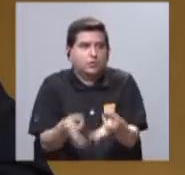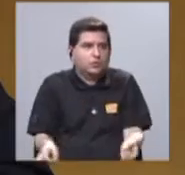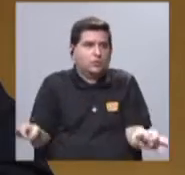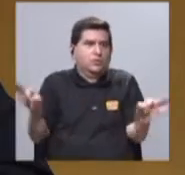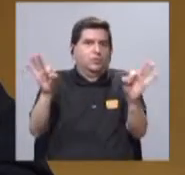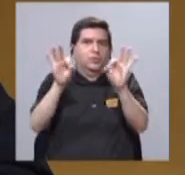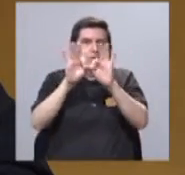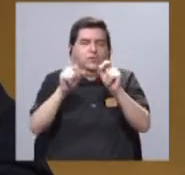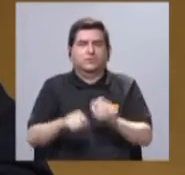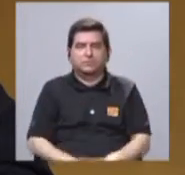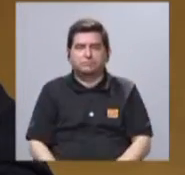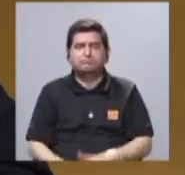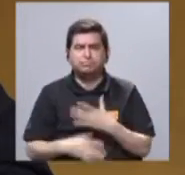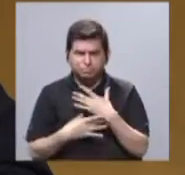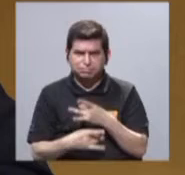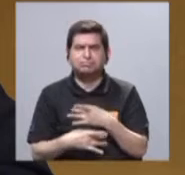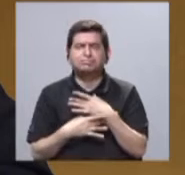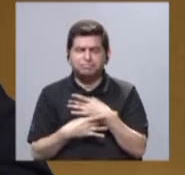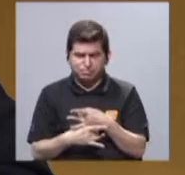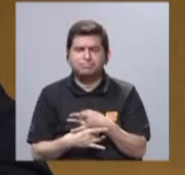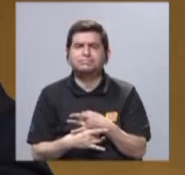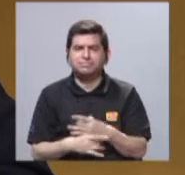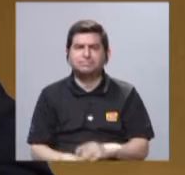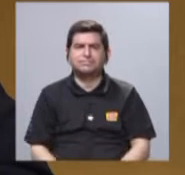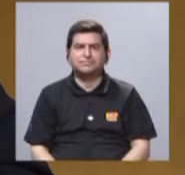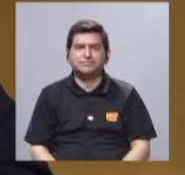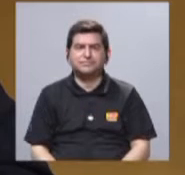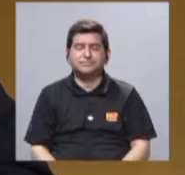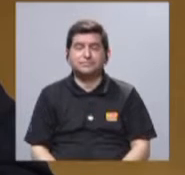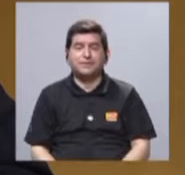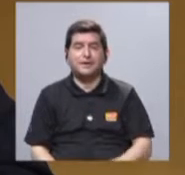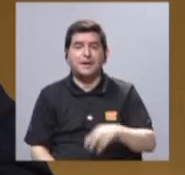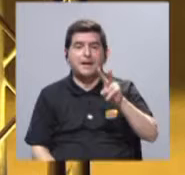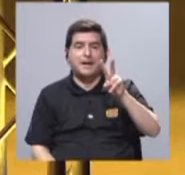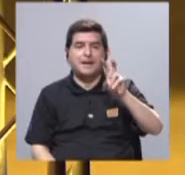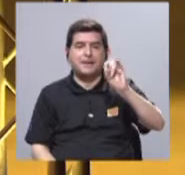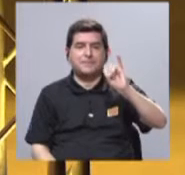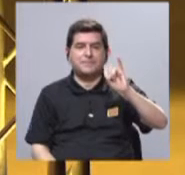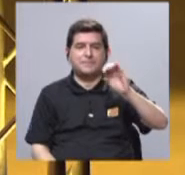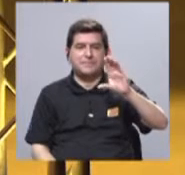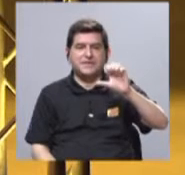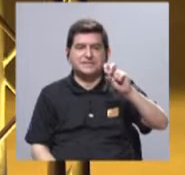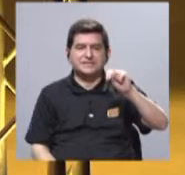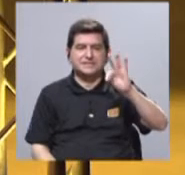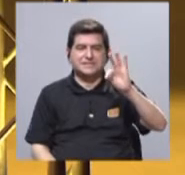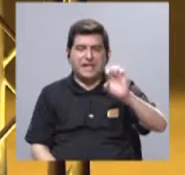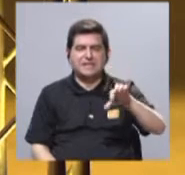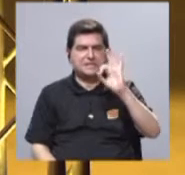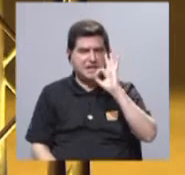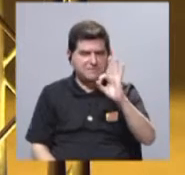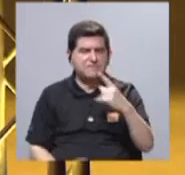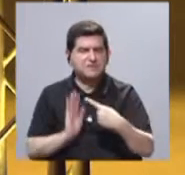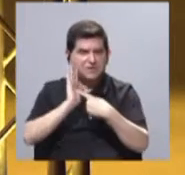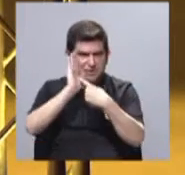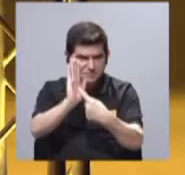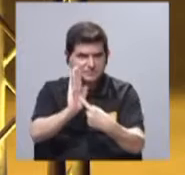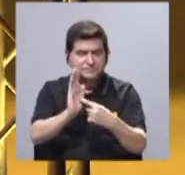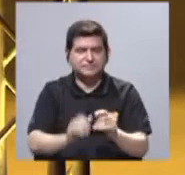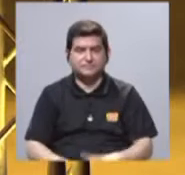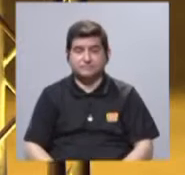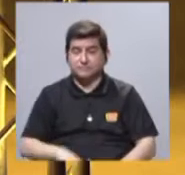importante la verdad es que es un debate muy interesante pues vicente lo llevo muy bien señalando lo